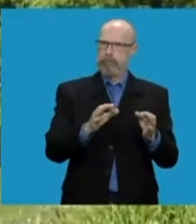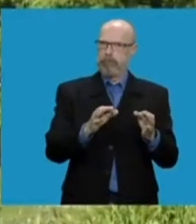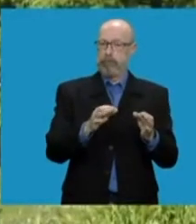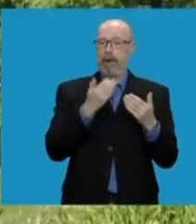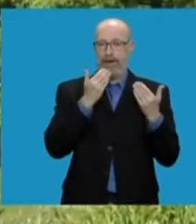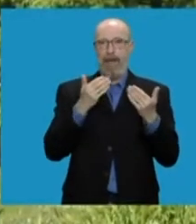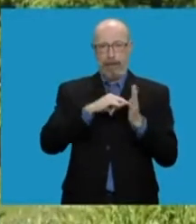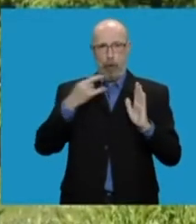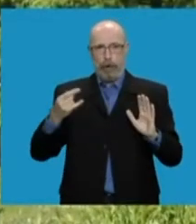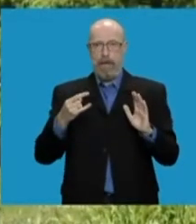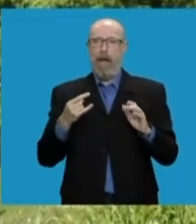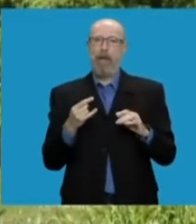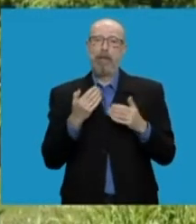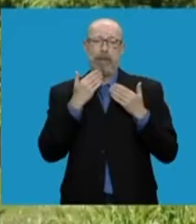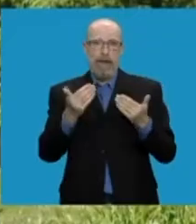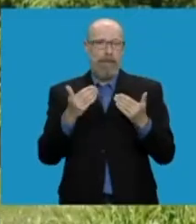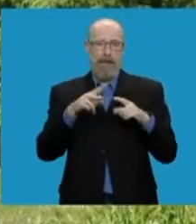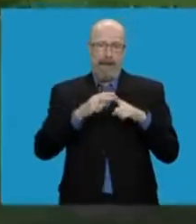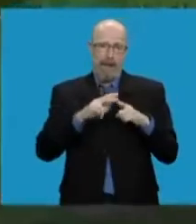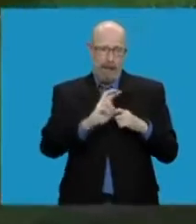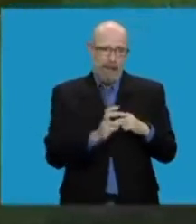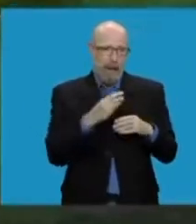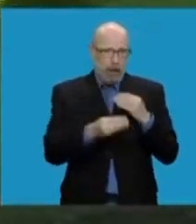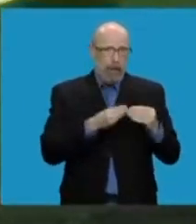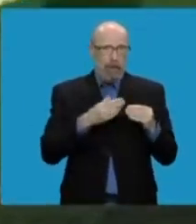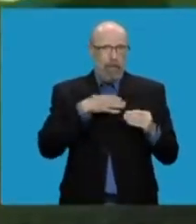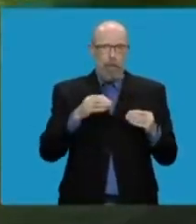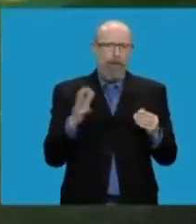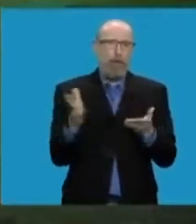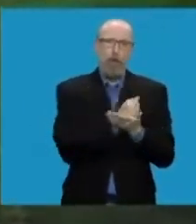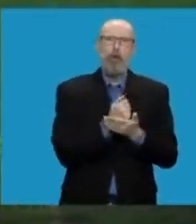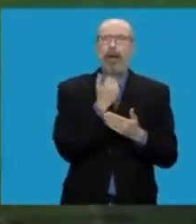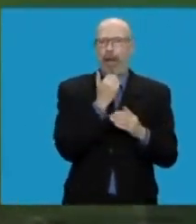nuevas tecnologías y con las nuevas herramientas que tenemos se puede hacer casi de todo.